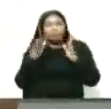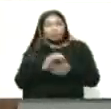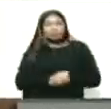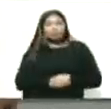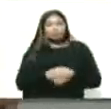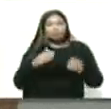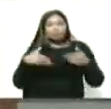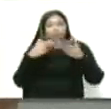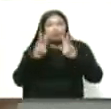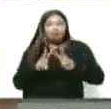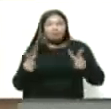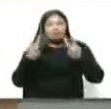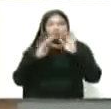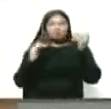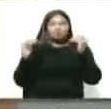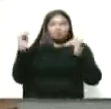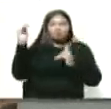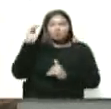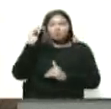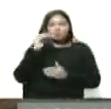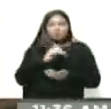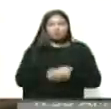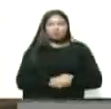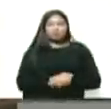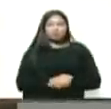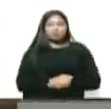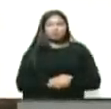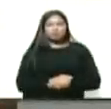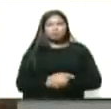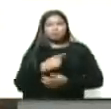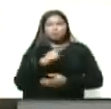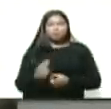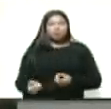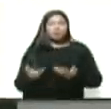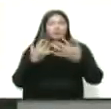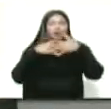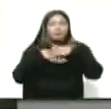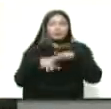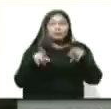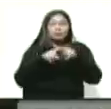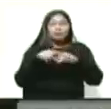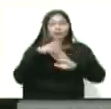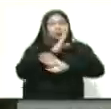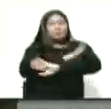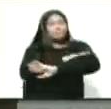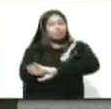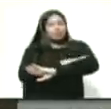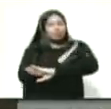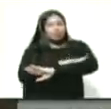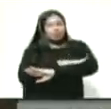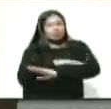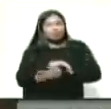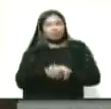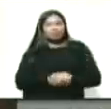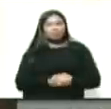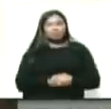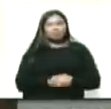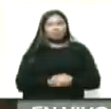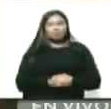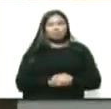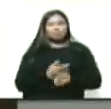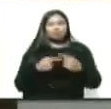valor superior, un complemento de carácter, yo diría,